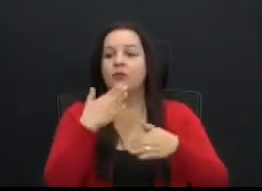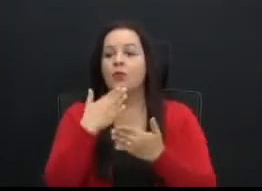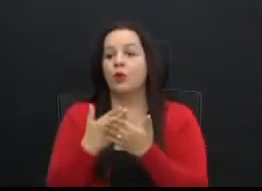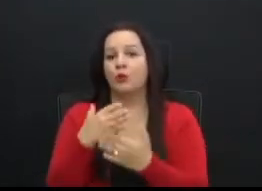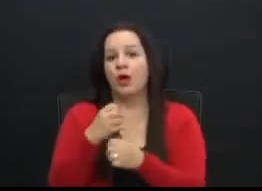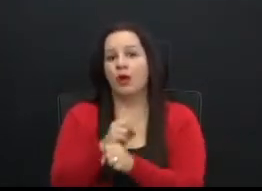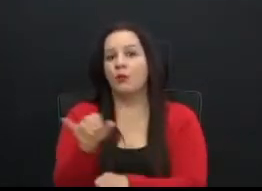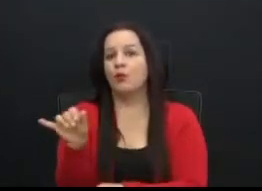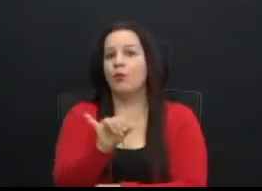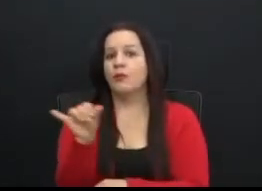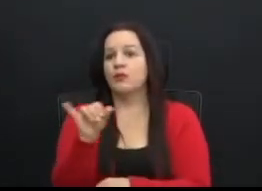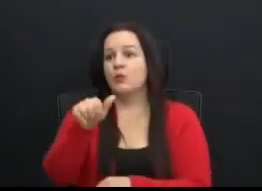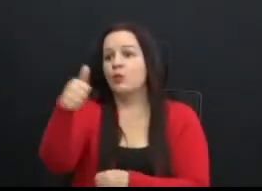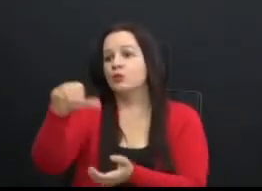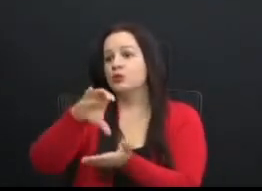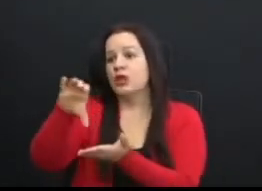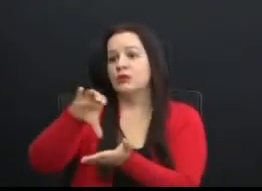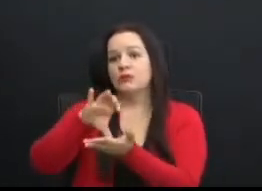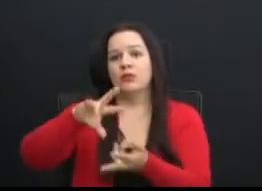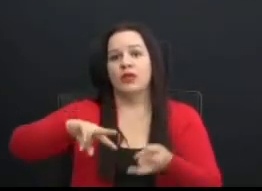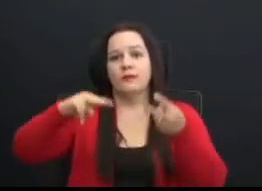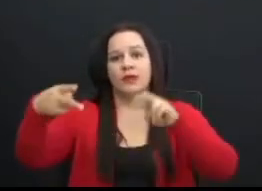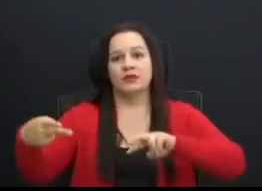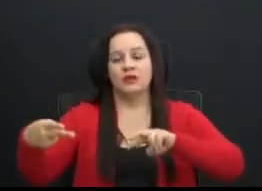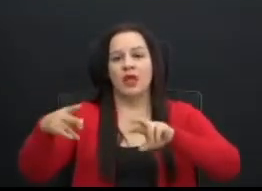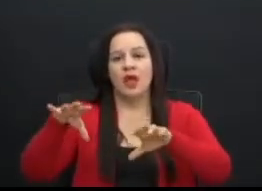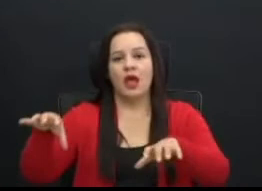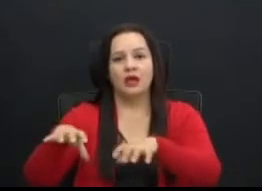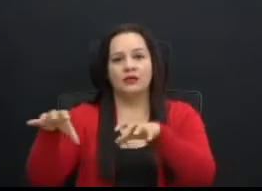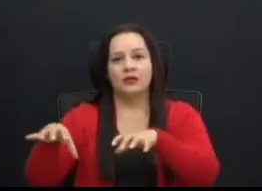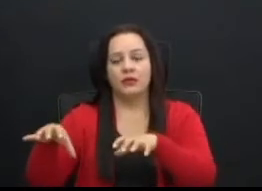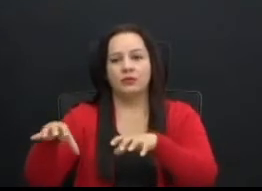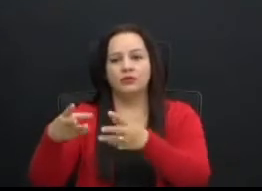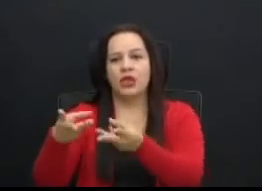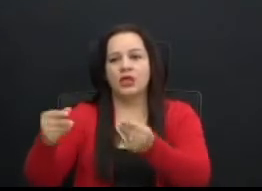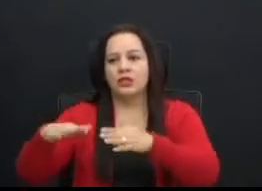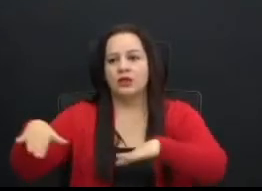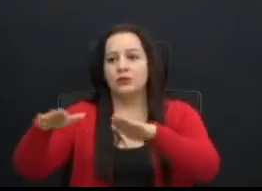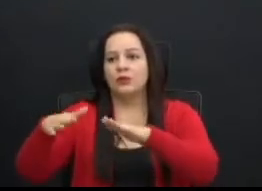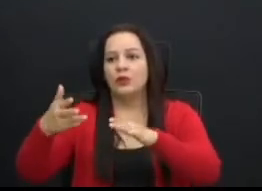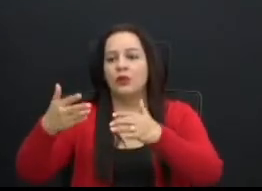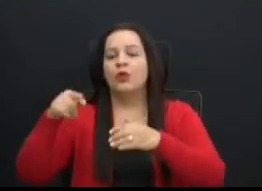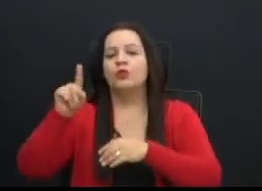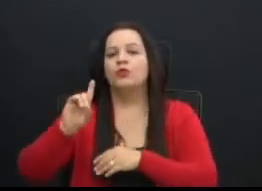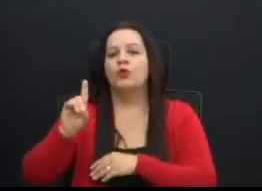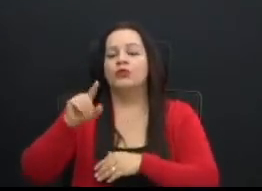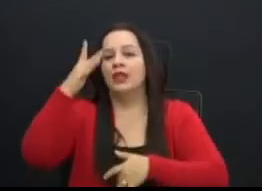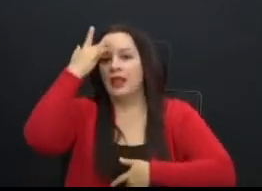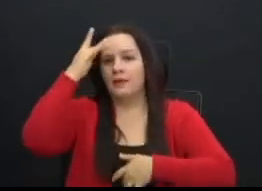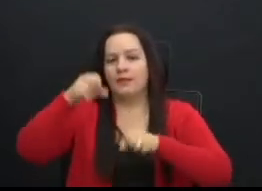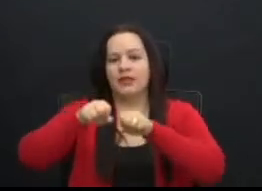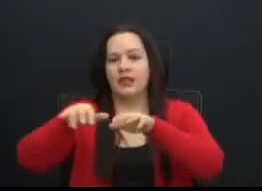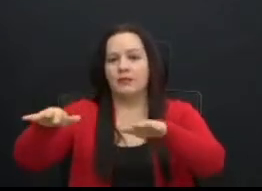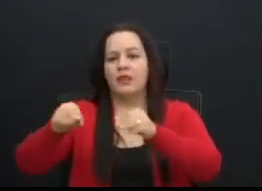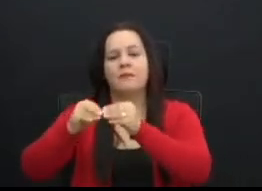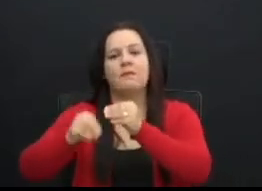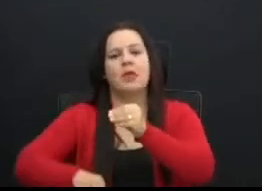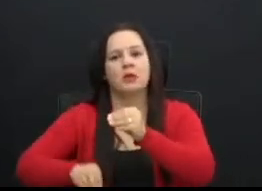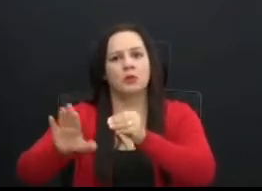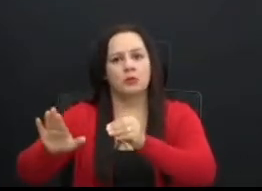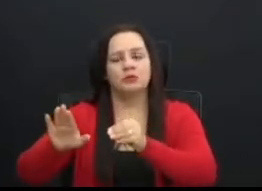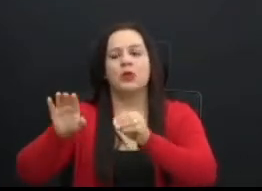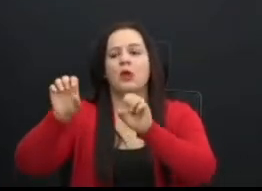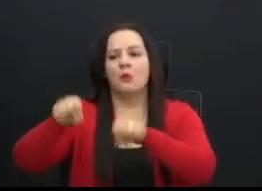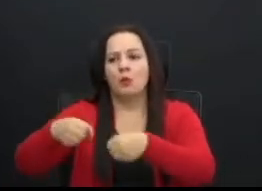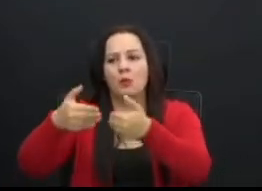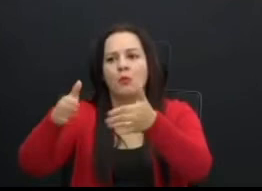cantones a la inversa. Reactivemos aquellos territorios donde la pandemia ha sido menos despiadada. Abramos